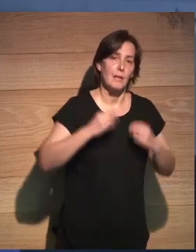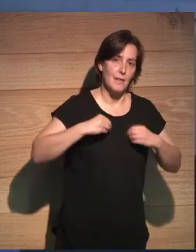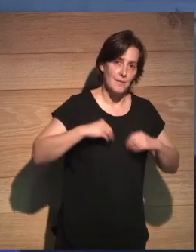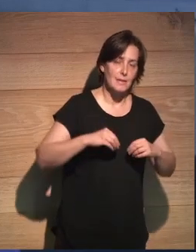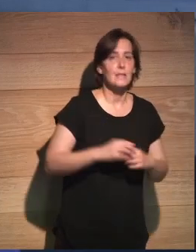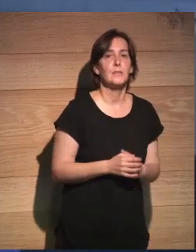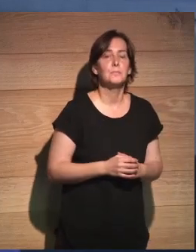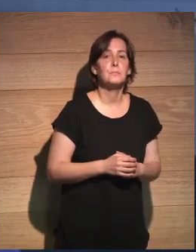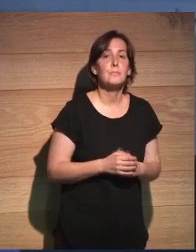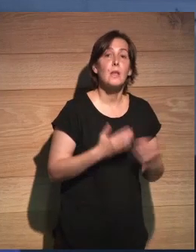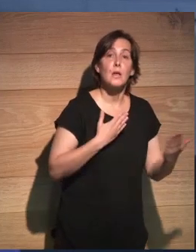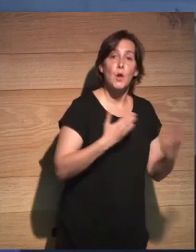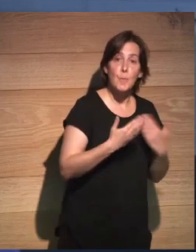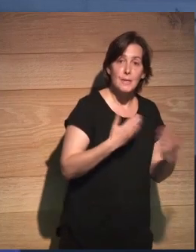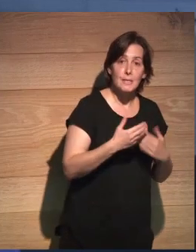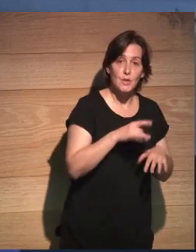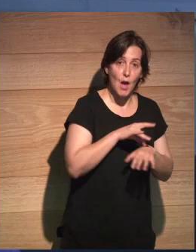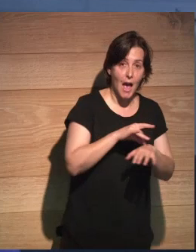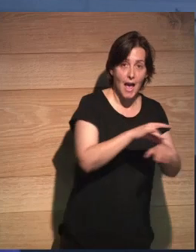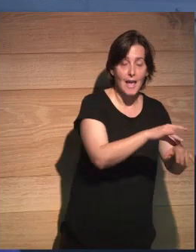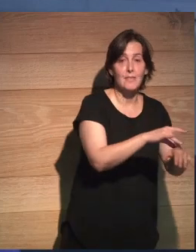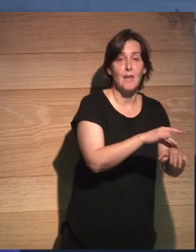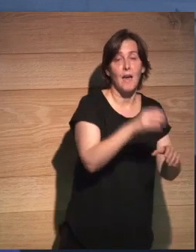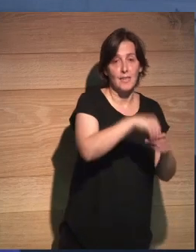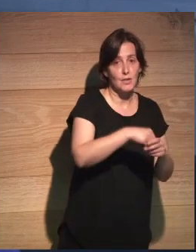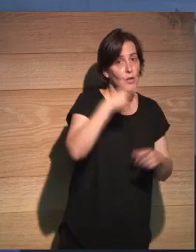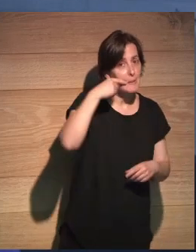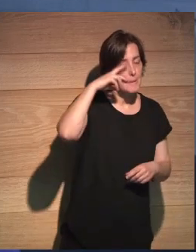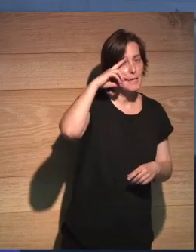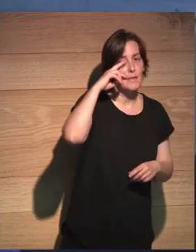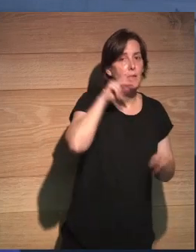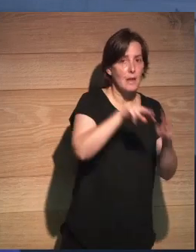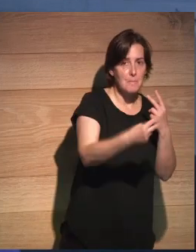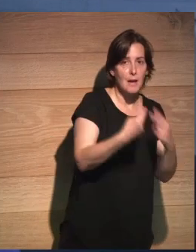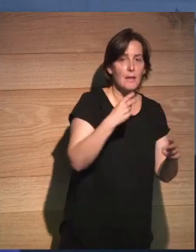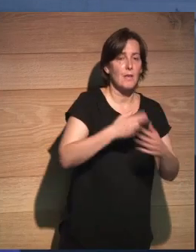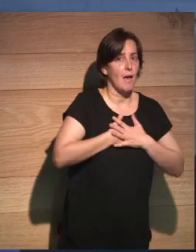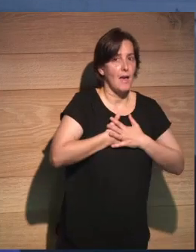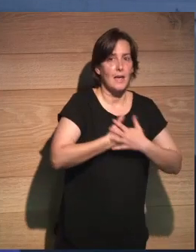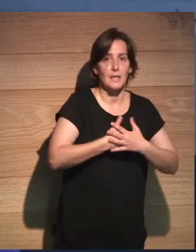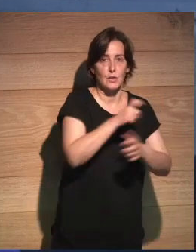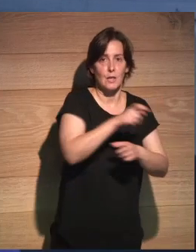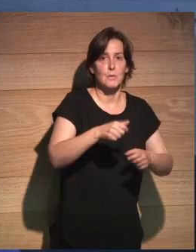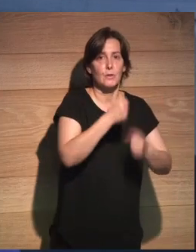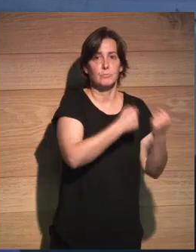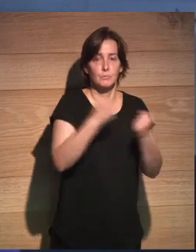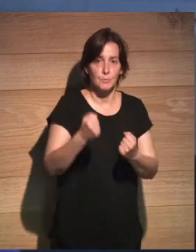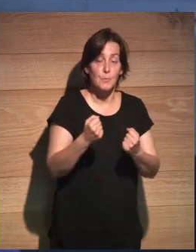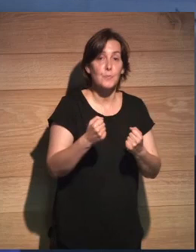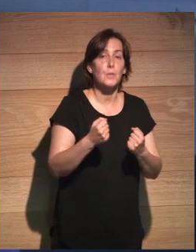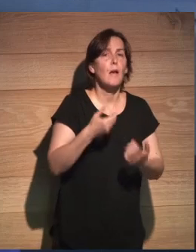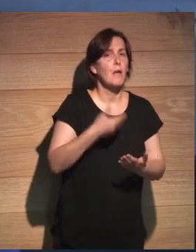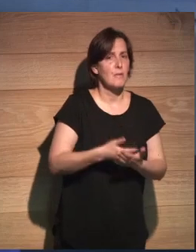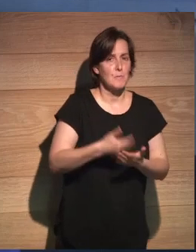The Conversation, que basa su agenda en la experiencia, la transparencia y la generosidad de los expertos, ha demostrado ser